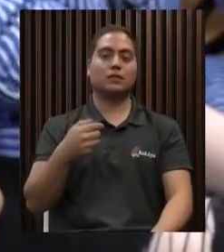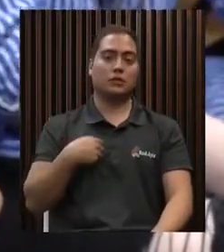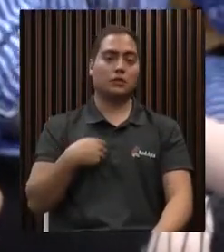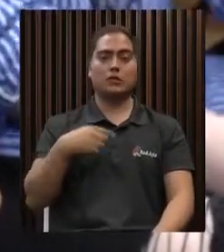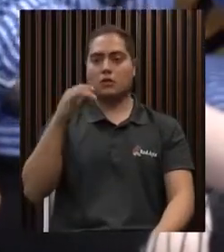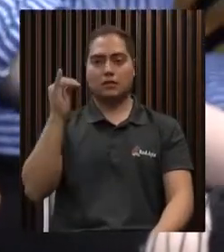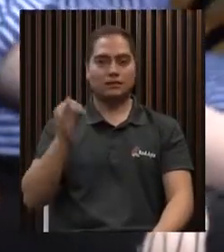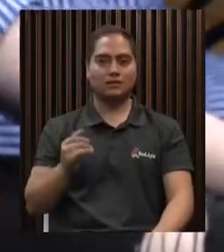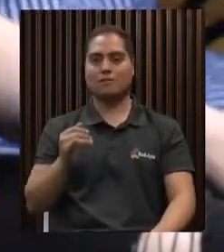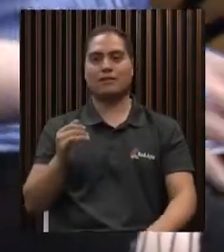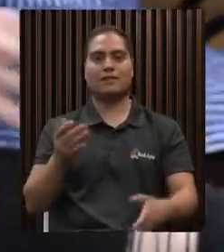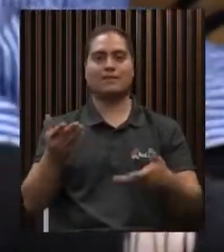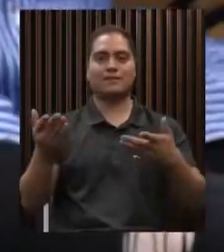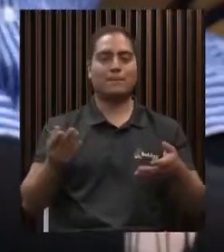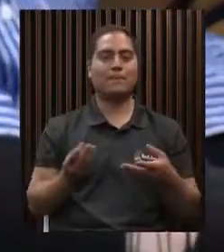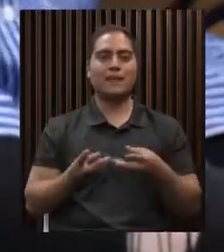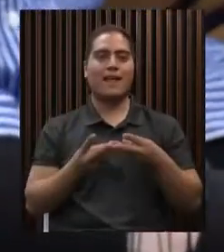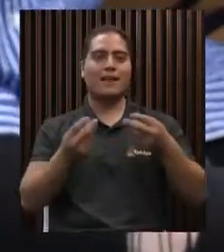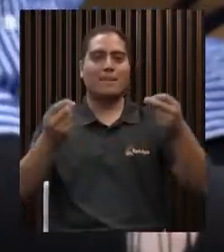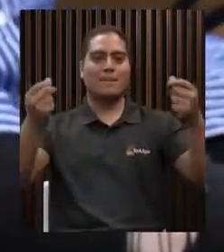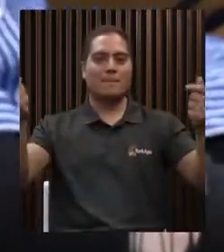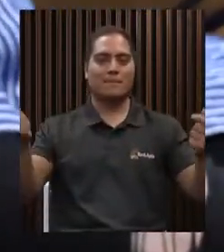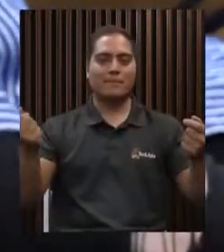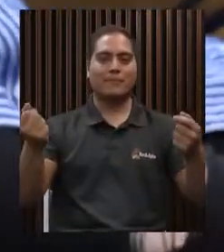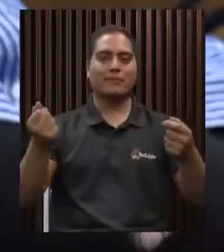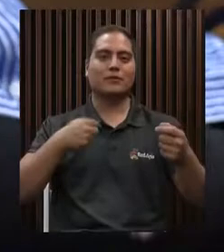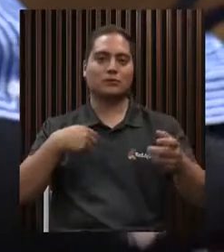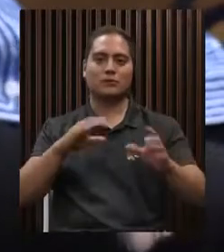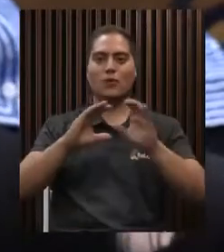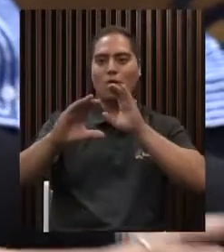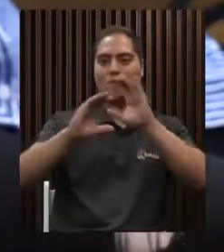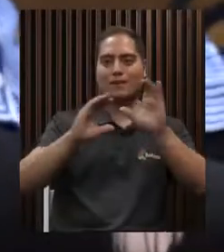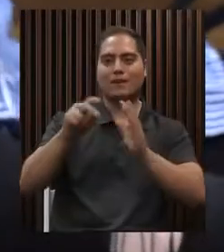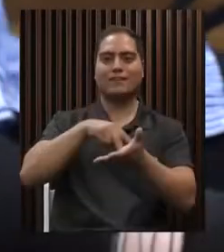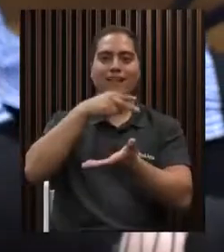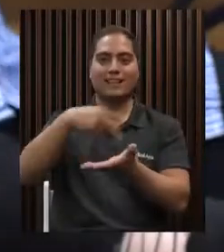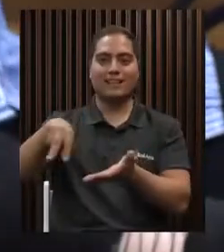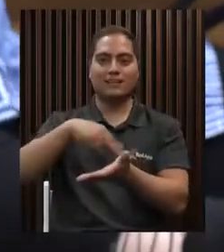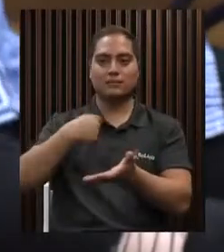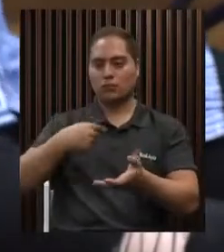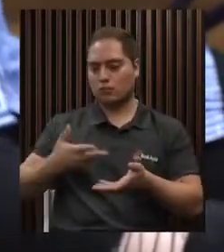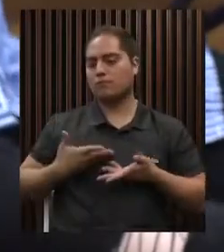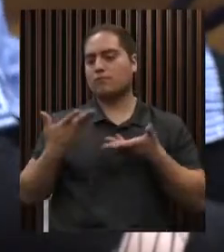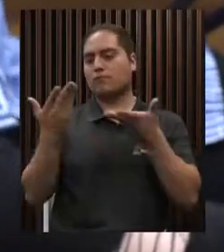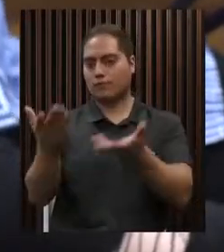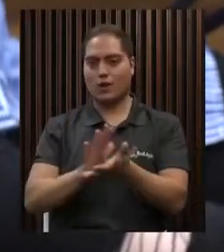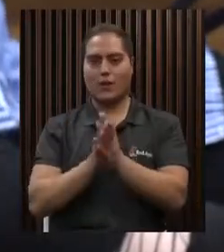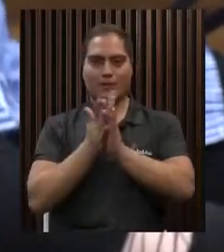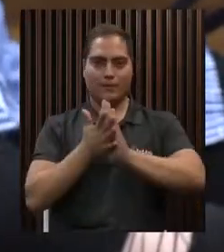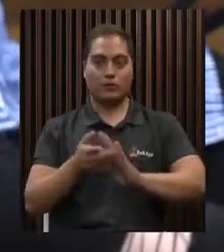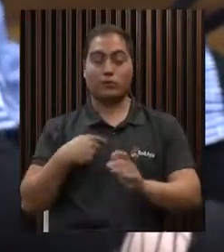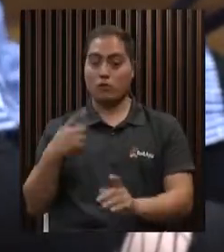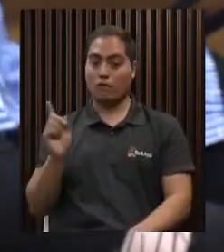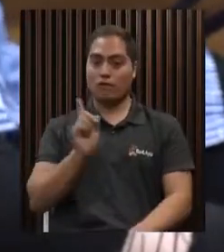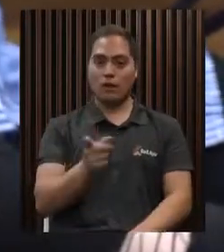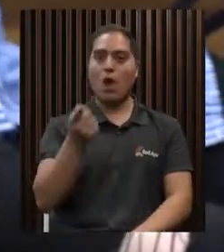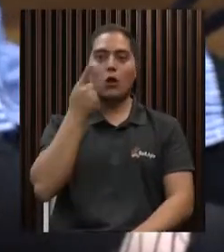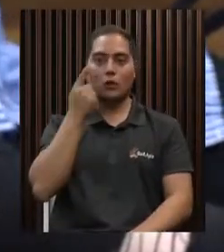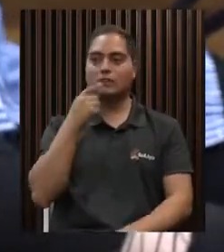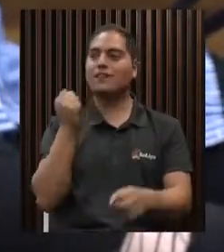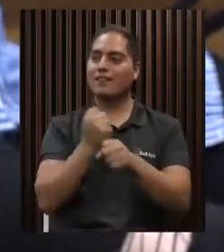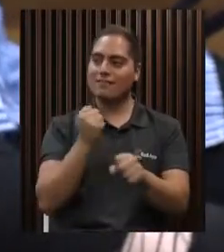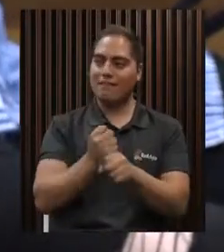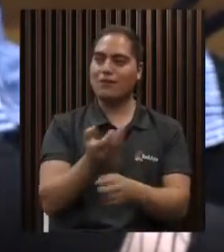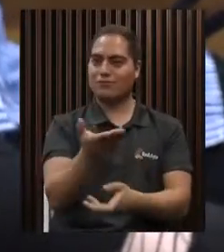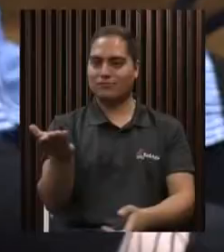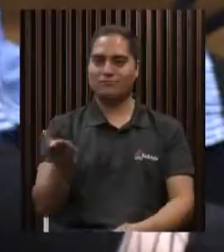el espíritu comunitario de la danza, enterándome de todo. Y la verdad, solo vengo a conocer el trabajo